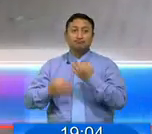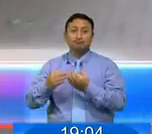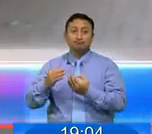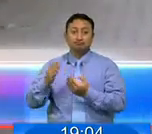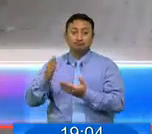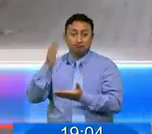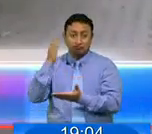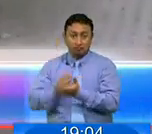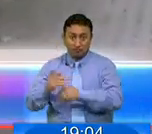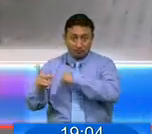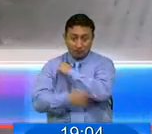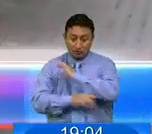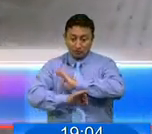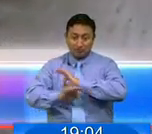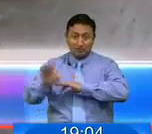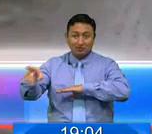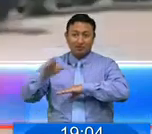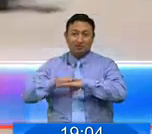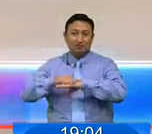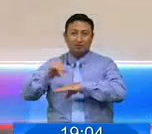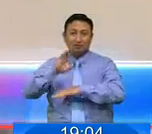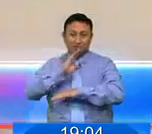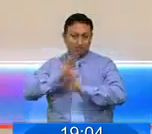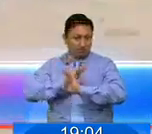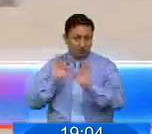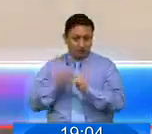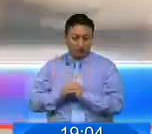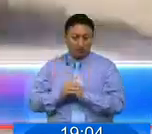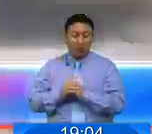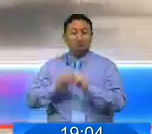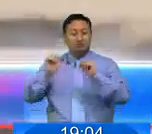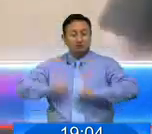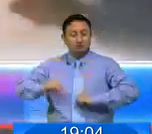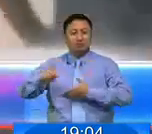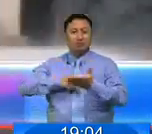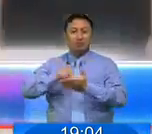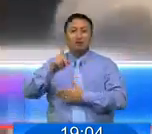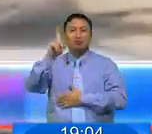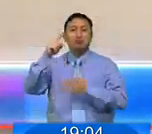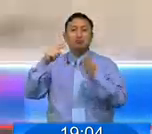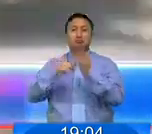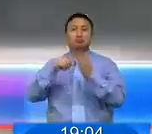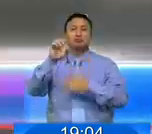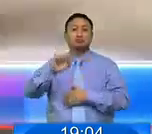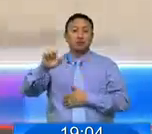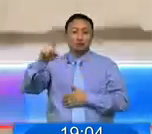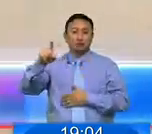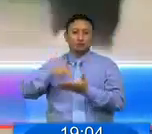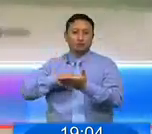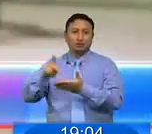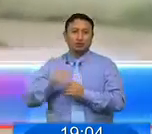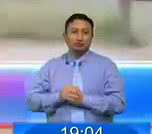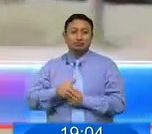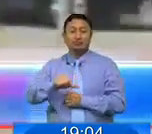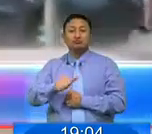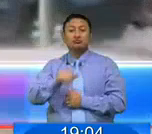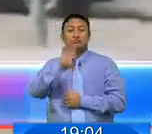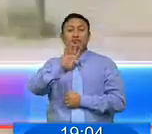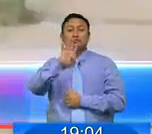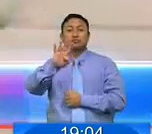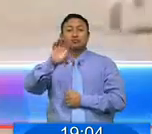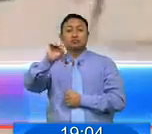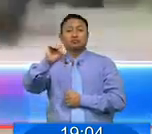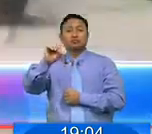la pena al no contar con antecedentes en Bélgica, se le impuso un pago de 1.000 euros a los demandantes y otros